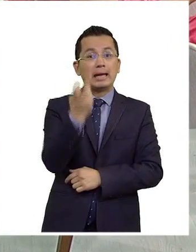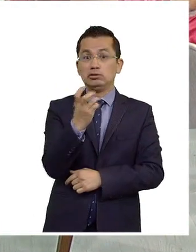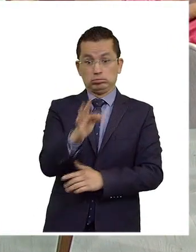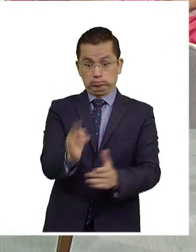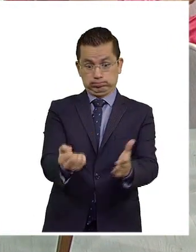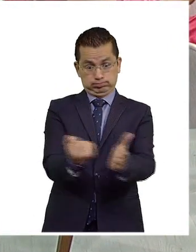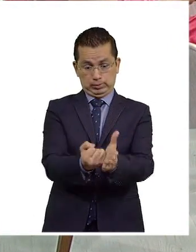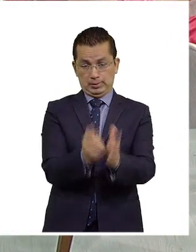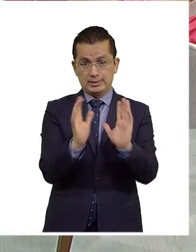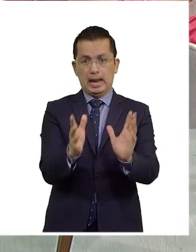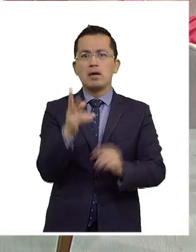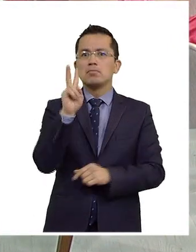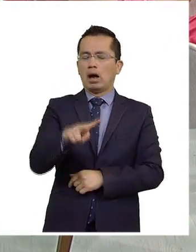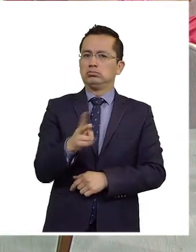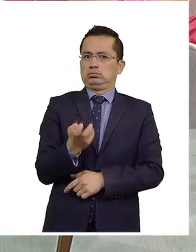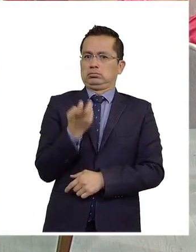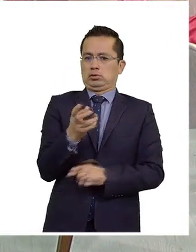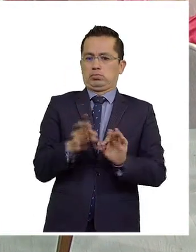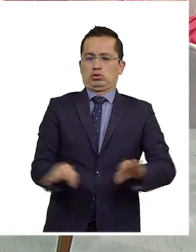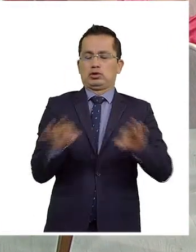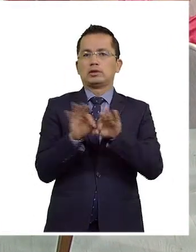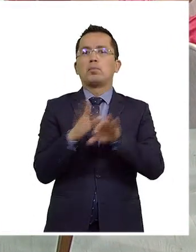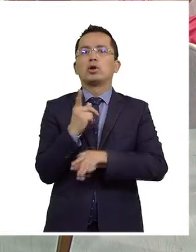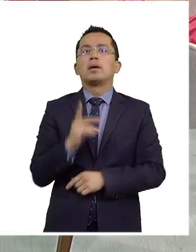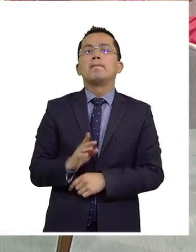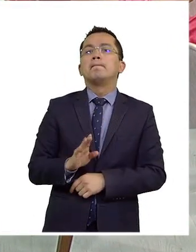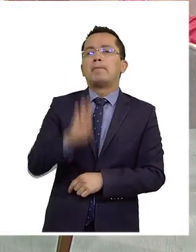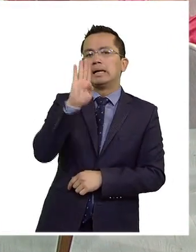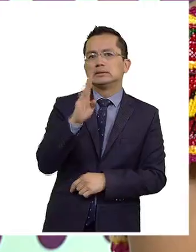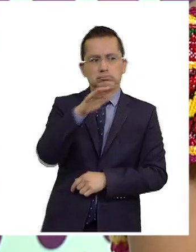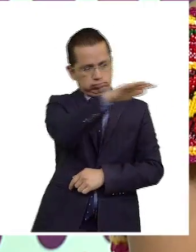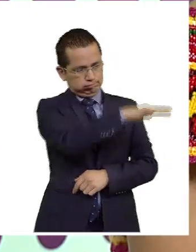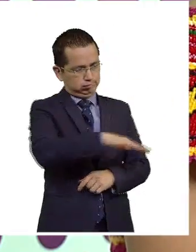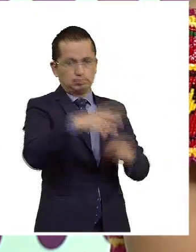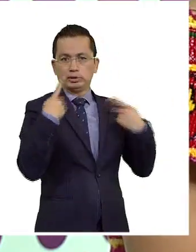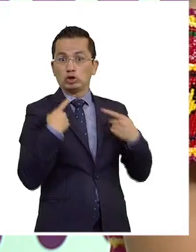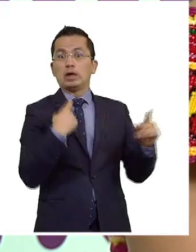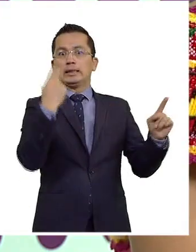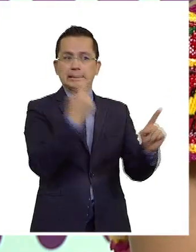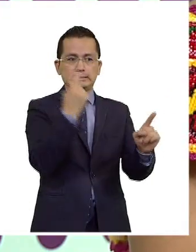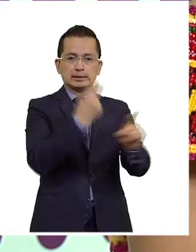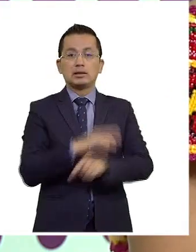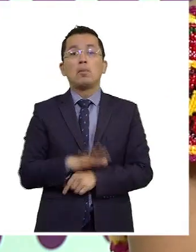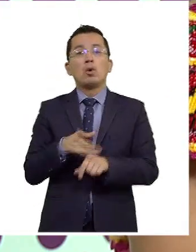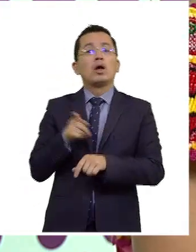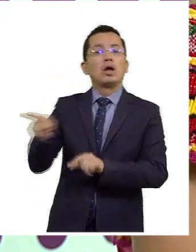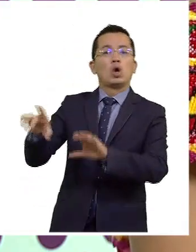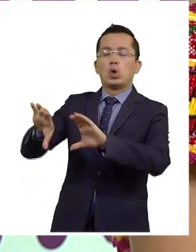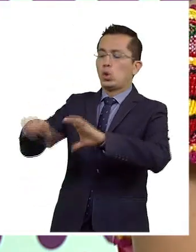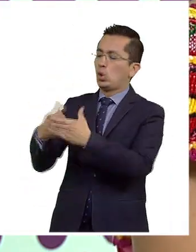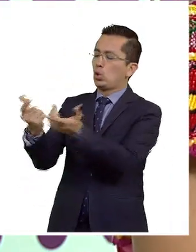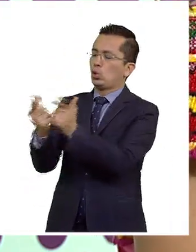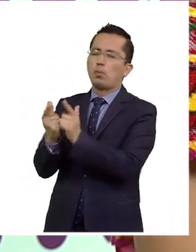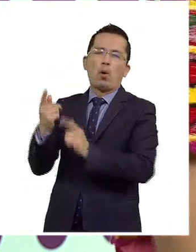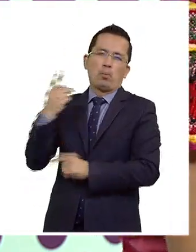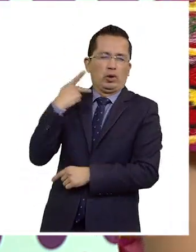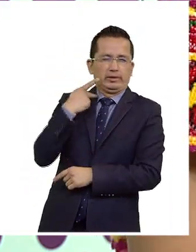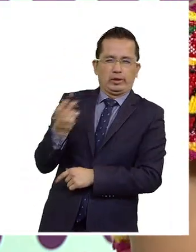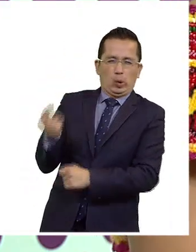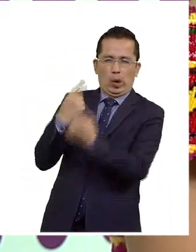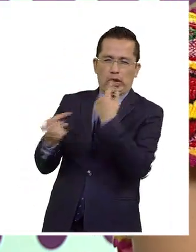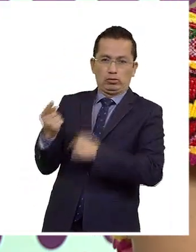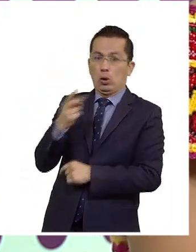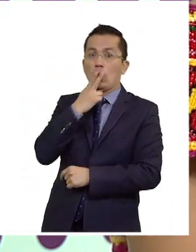necesidad social, porque de pronto algunos grupos de conservadores dicen, es que son las ocurrencias de Morena. Qué